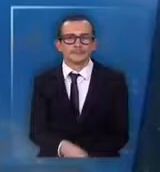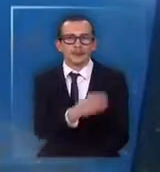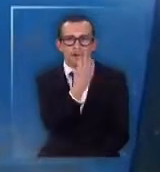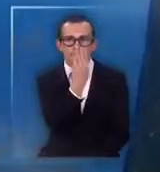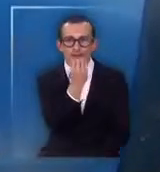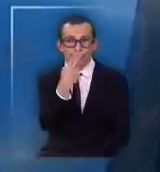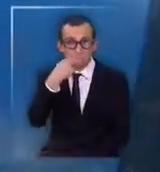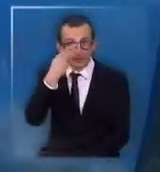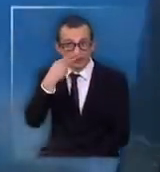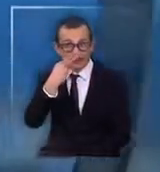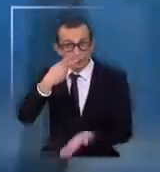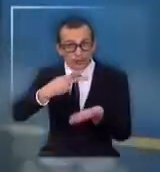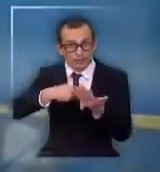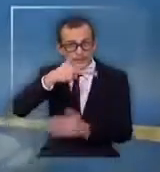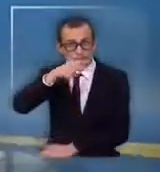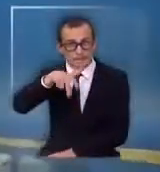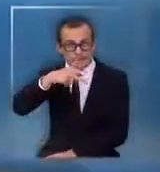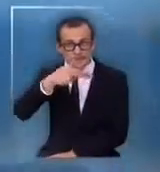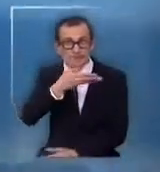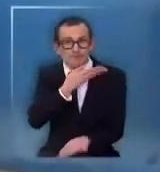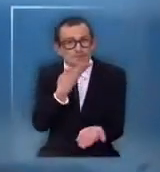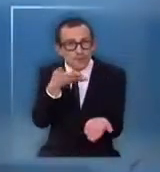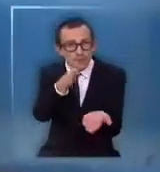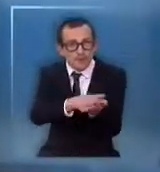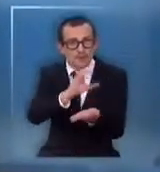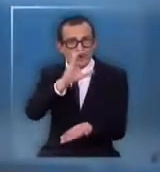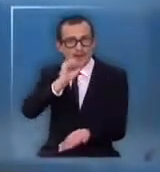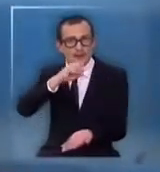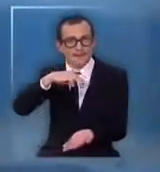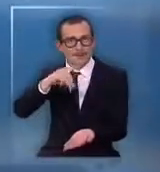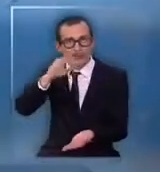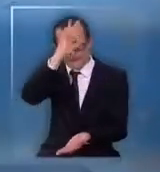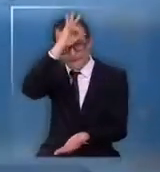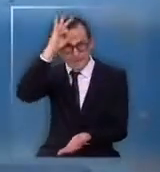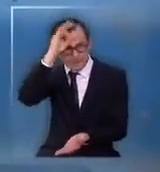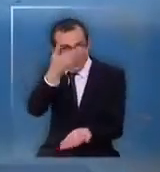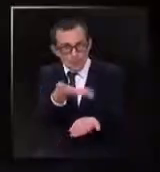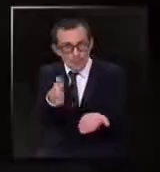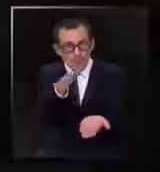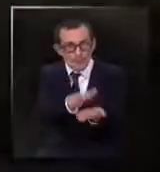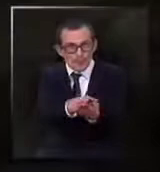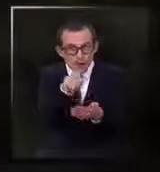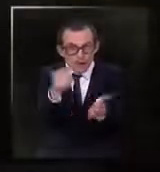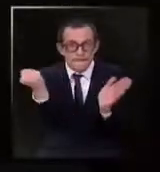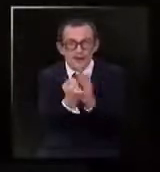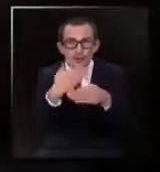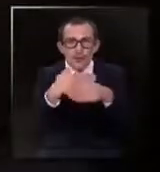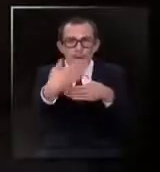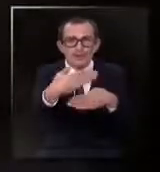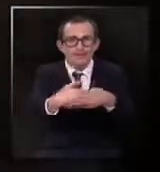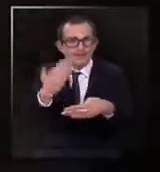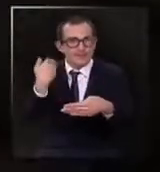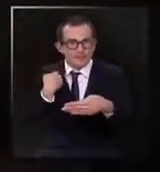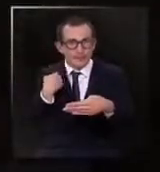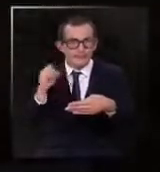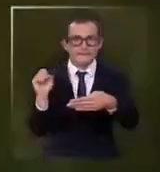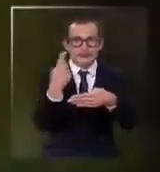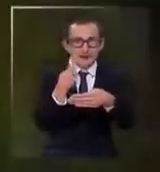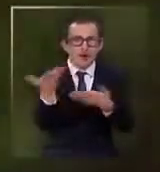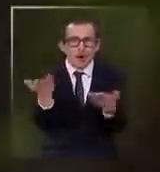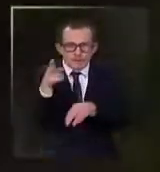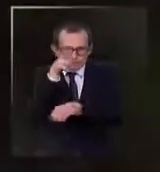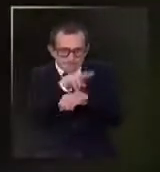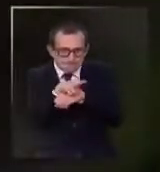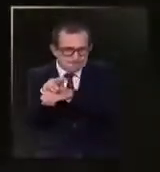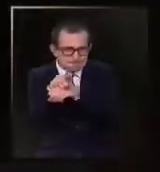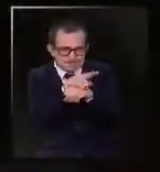14 de noviembre de 2018, la muerte de Camilo Catrillanca marcó un antes y un después en diversas aristas, una de ellas la operativa,